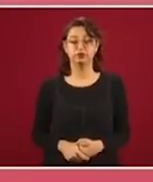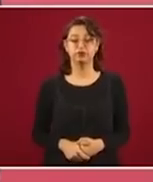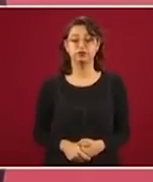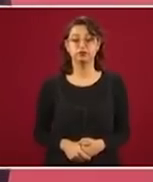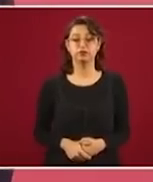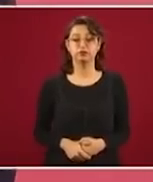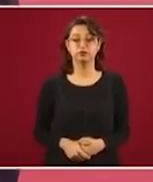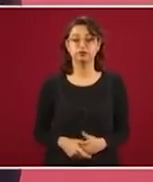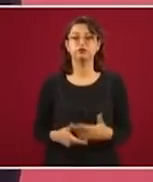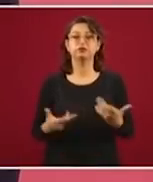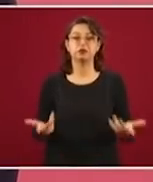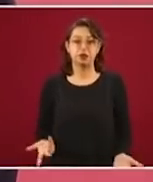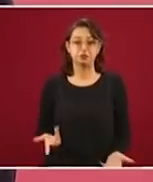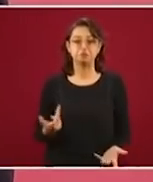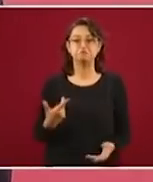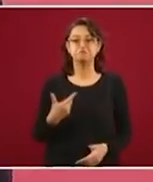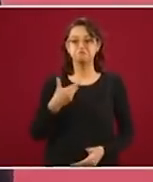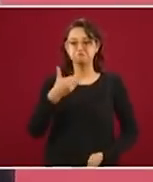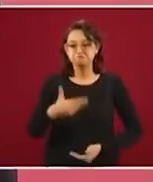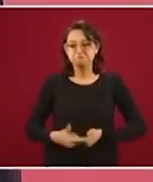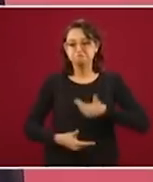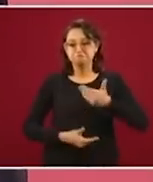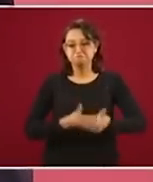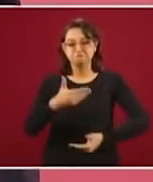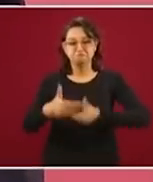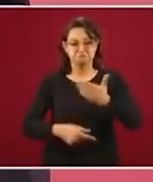aquí vamos a estar informando